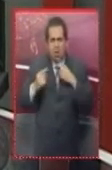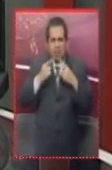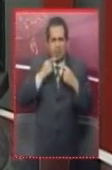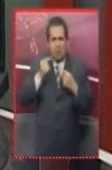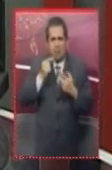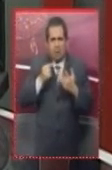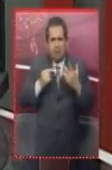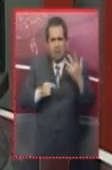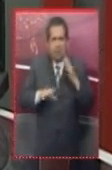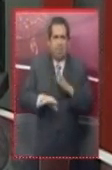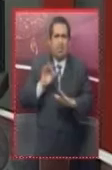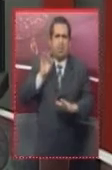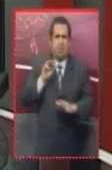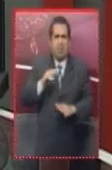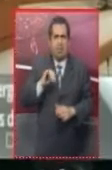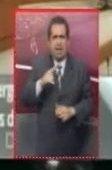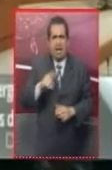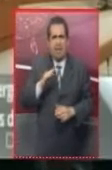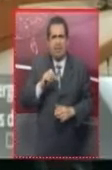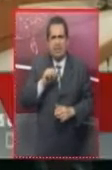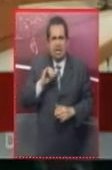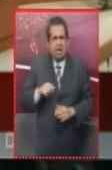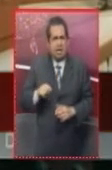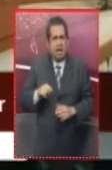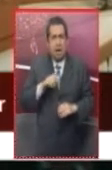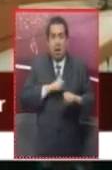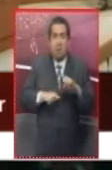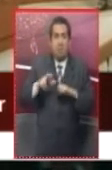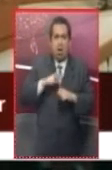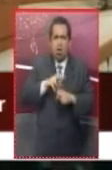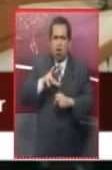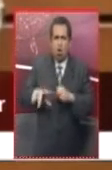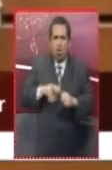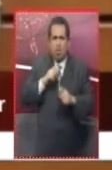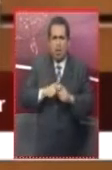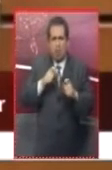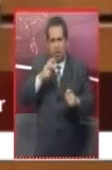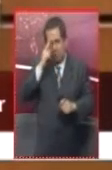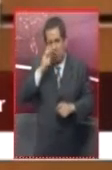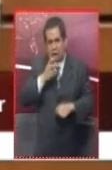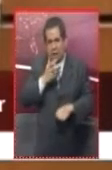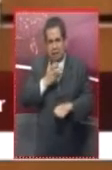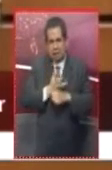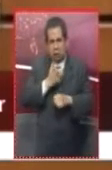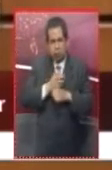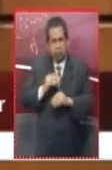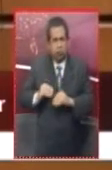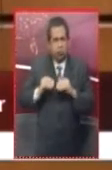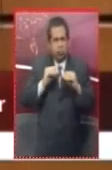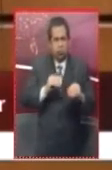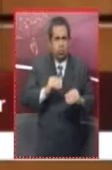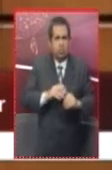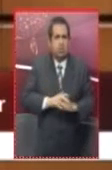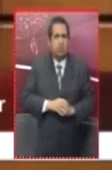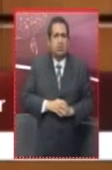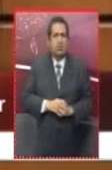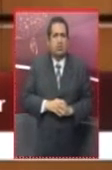la designación de Miguel Basáñez Ebergenyi como embajador extraordinario y plenipotenciario de México en los Estados Unidos de